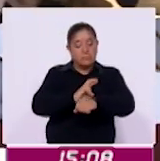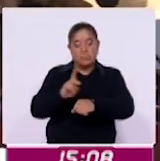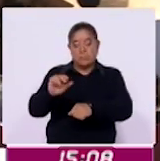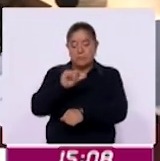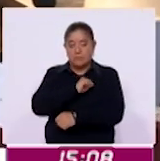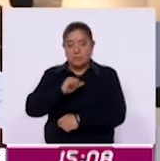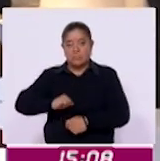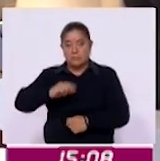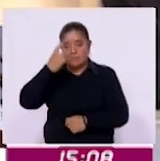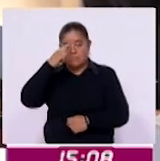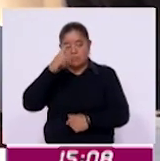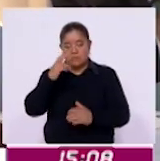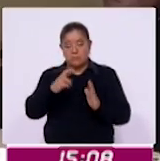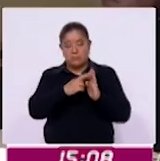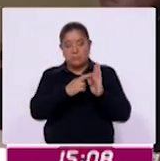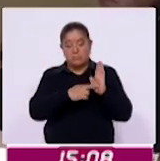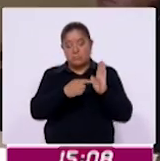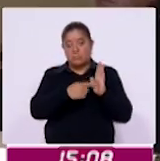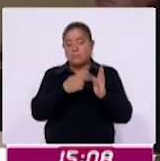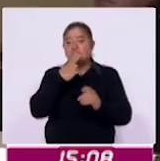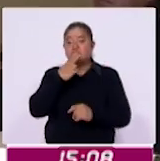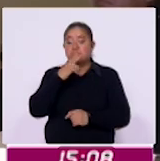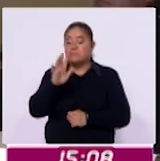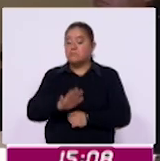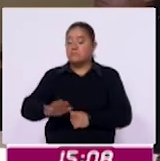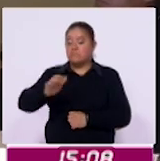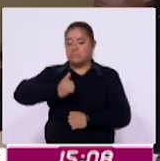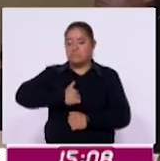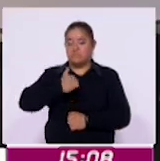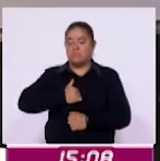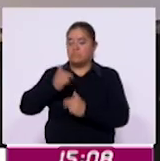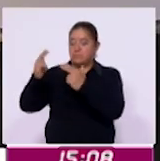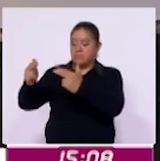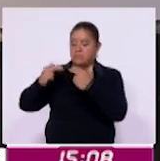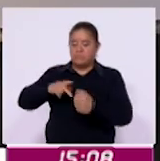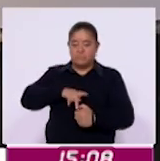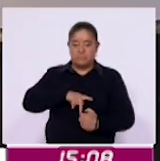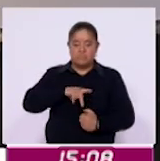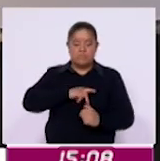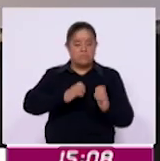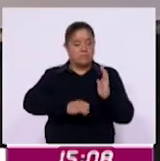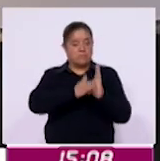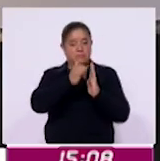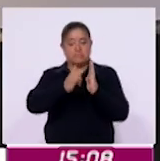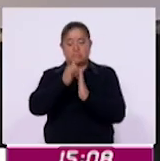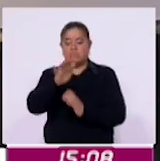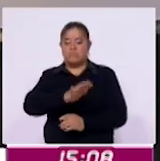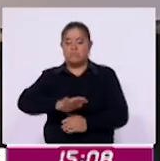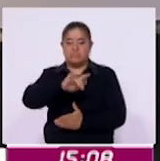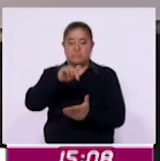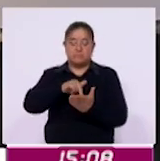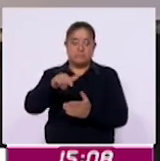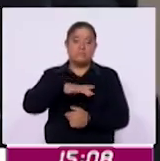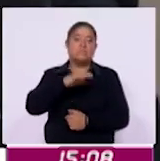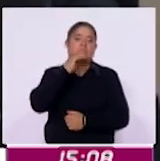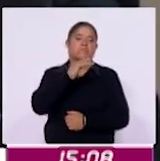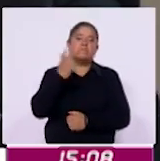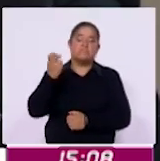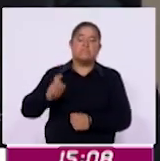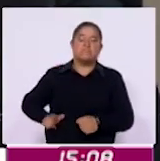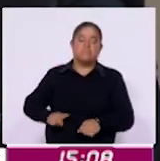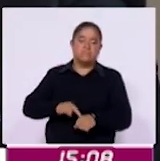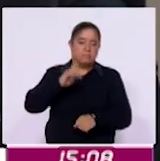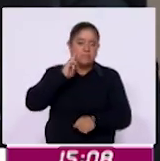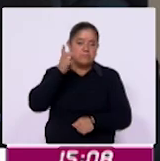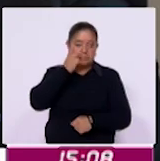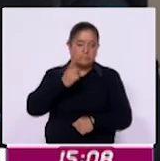la preservación, uso y aprovechamiento del patrimonio cultural edificado y su espacio público. En su mensaje, la mandataria estatal